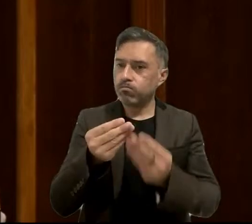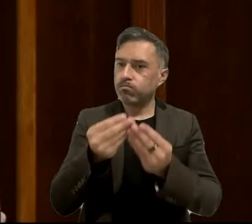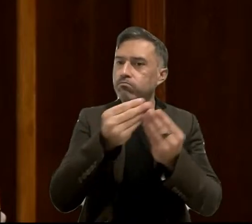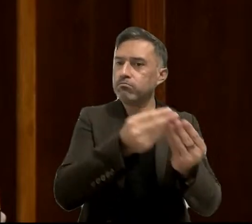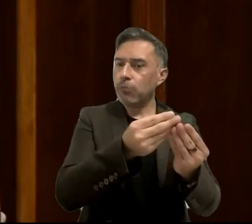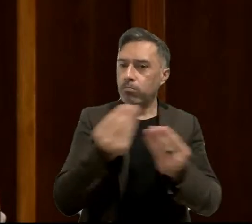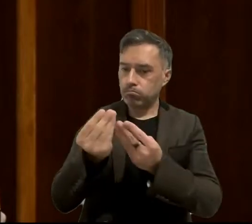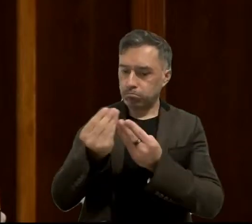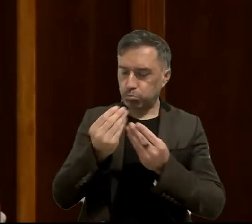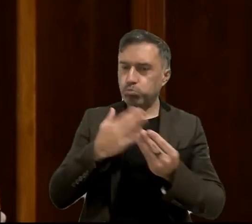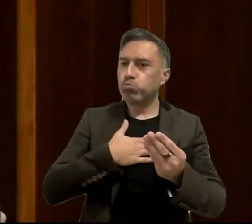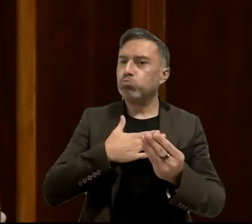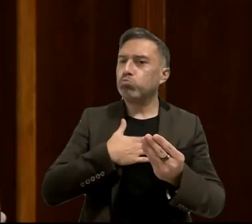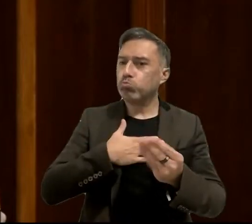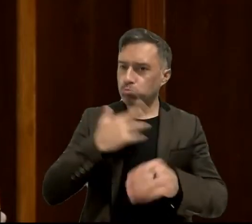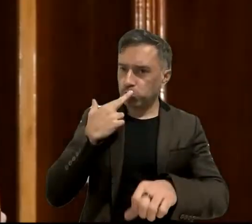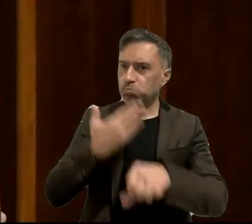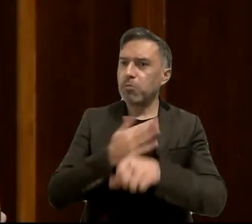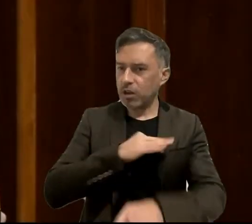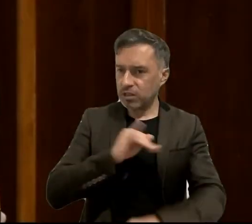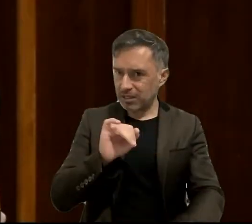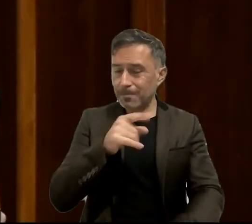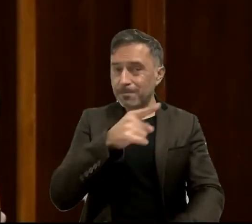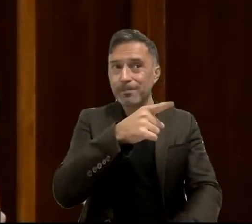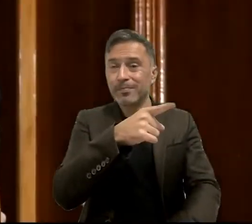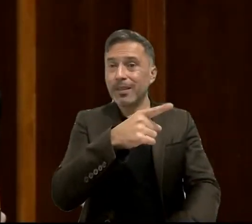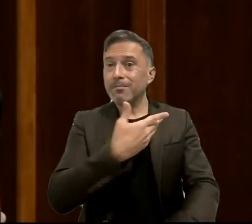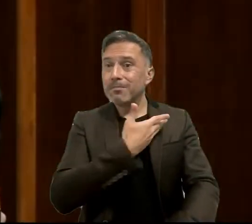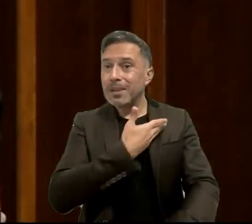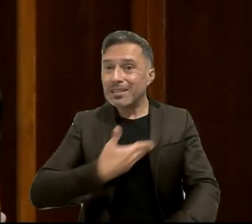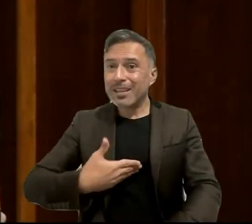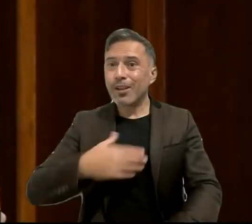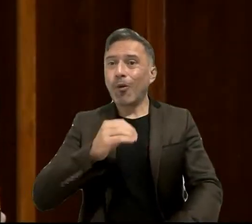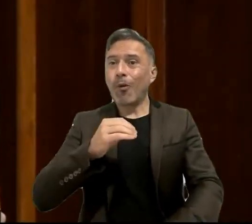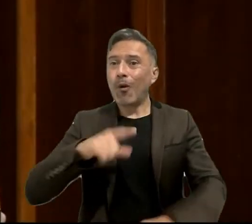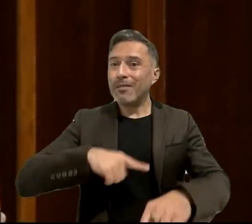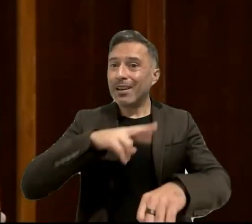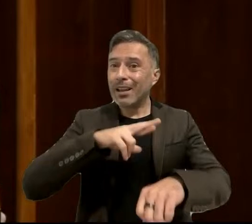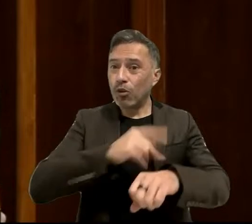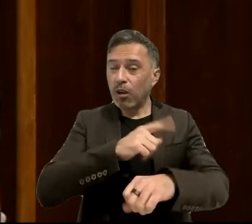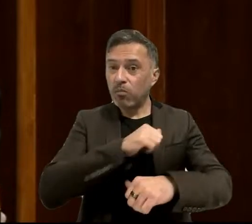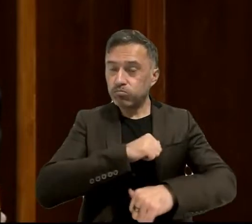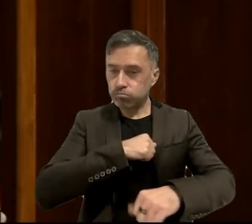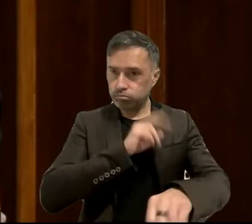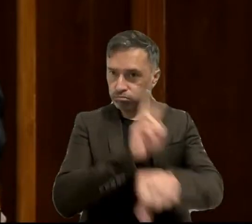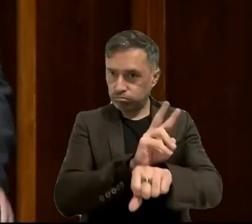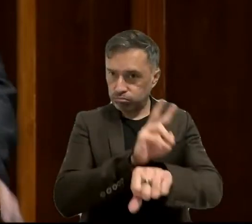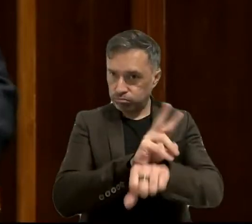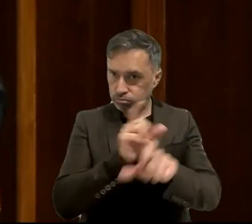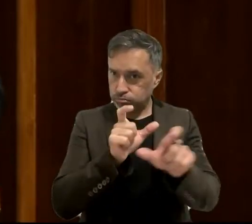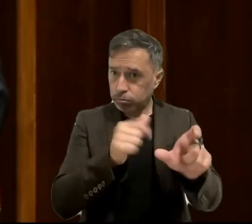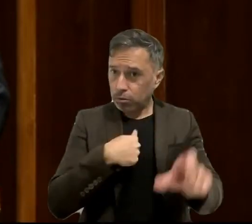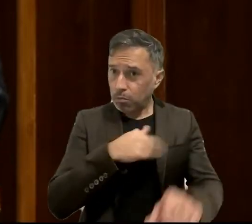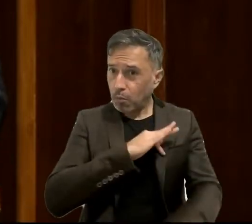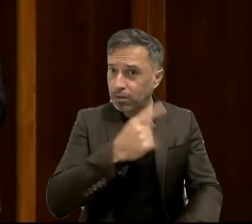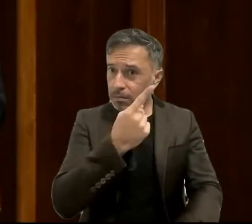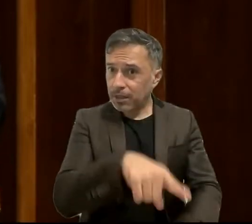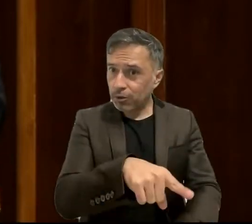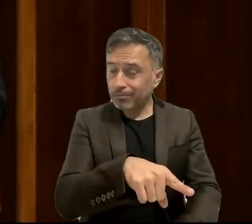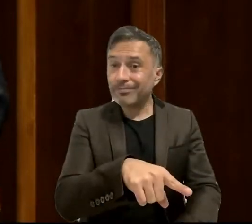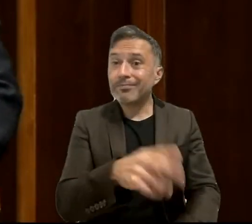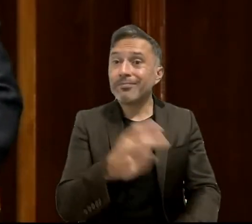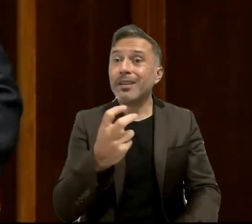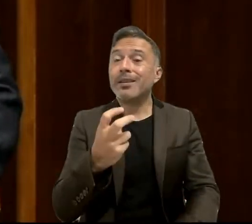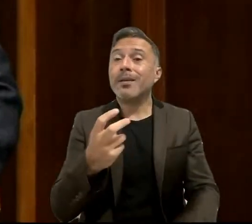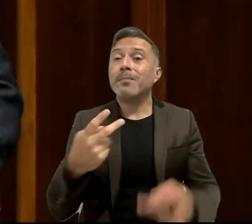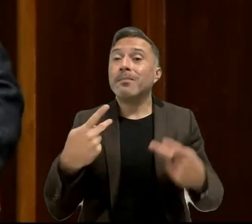vigilar el actuar del Ejecutivo. En consecuencia, el funcionario o autoridad en turno se vería obligado